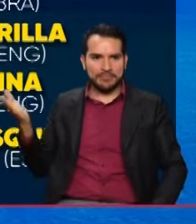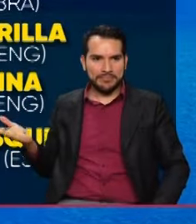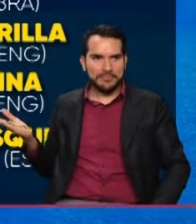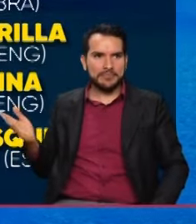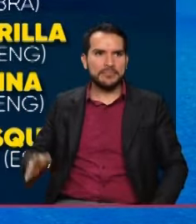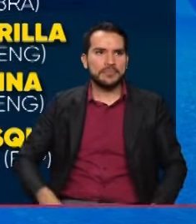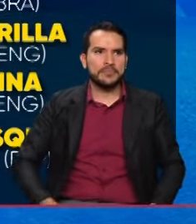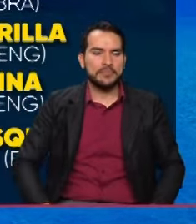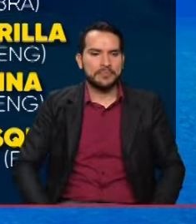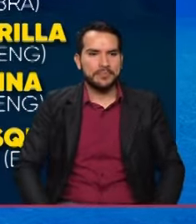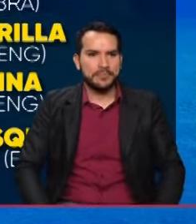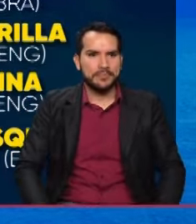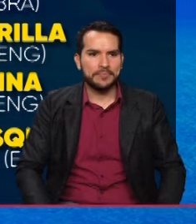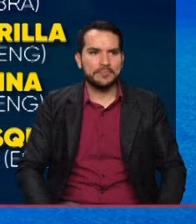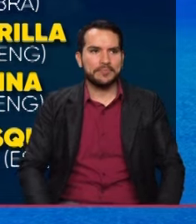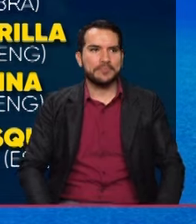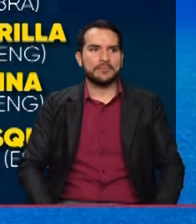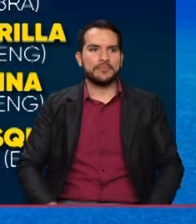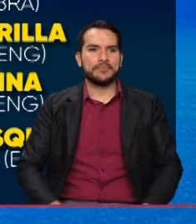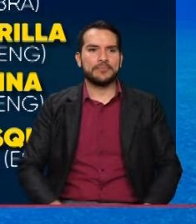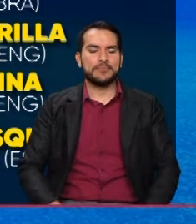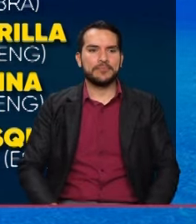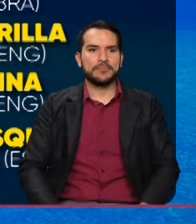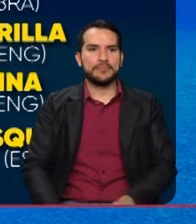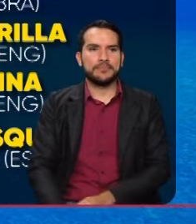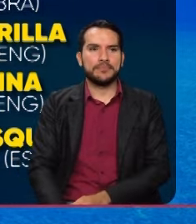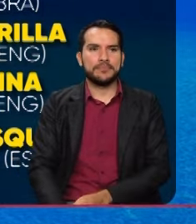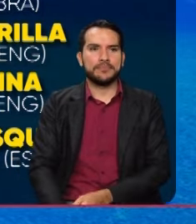Camilo Vargas, Carlos Cuesta,